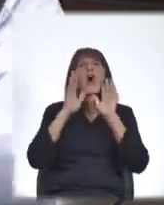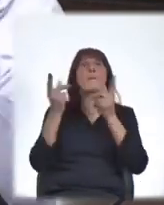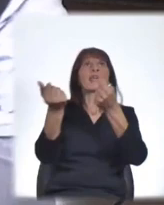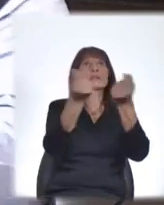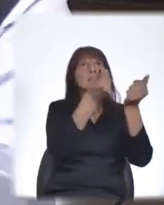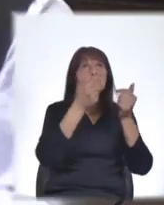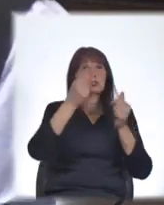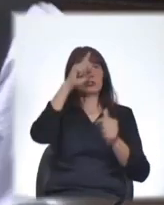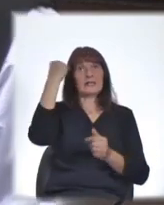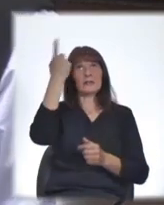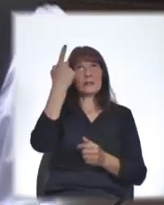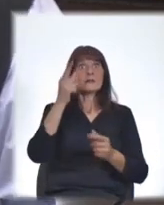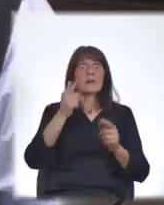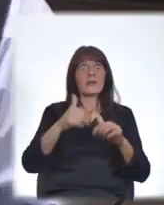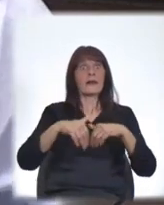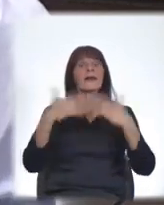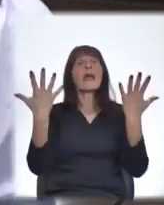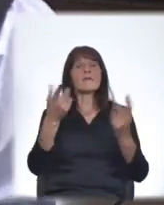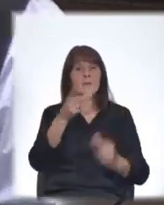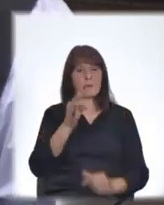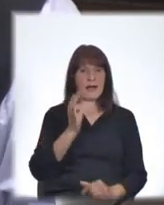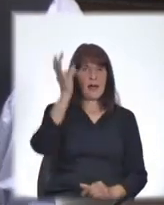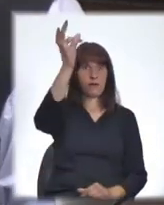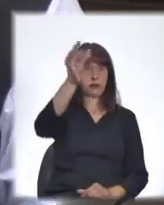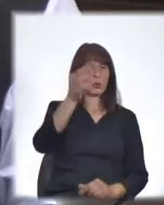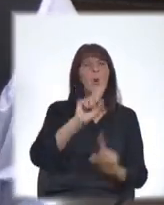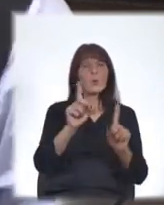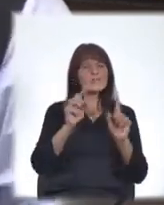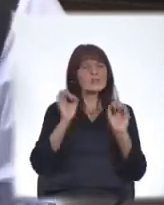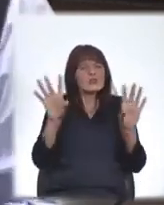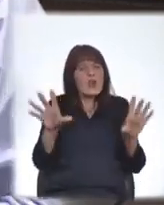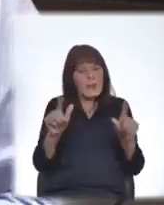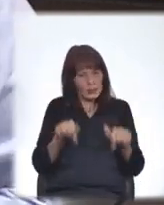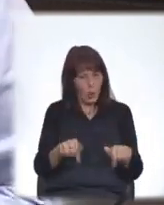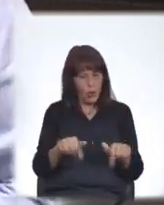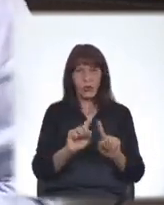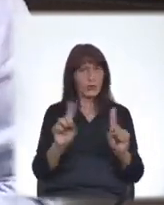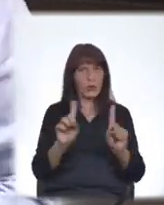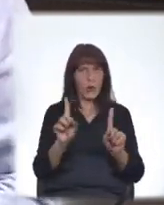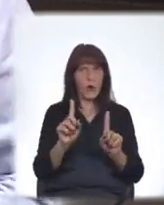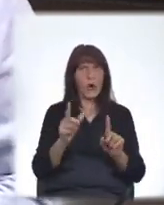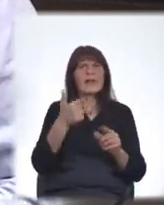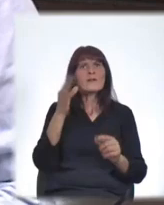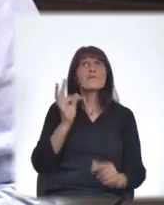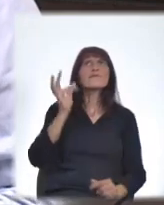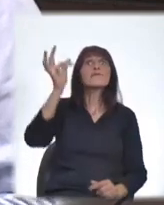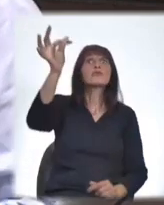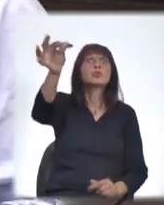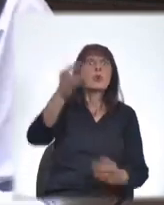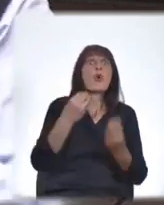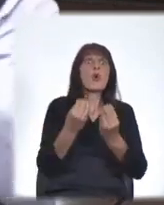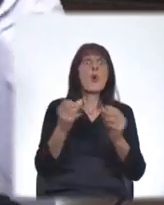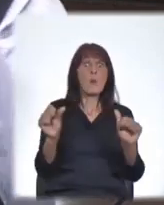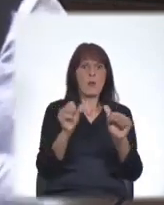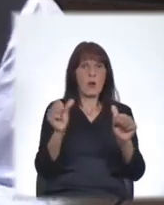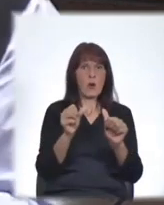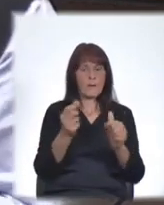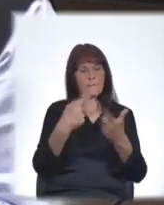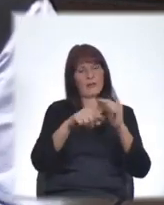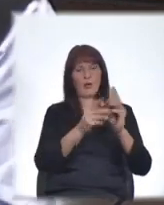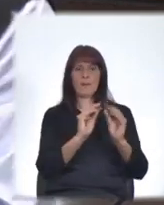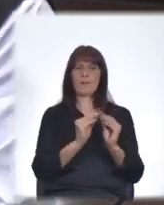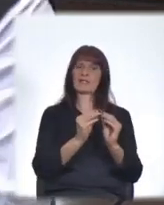que van a afectar gravemente el futuro, no solo hoy del presente, sino el futuro de cómo se va a desenvolver. Pero el presupuesto